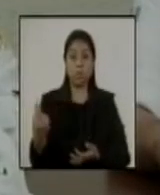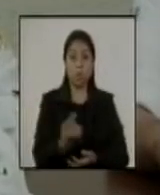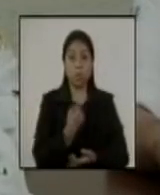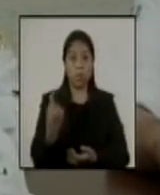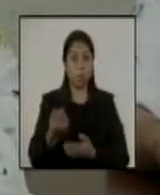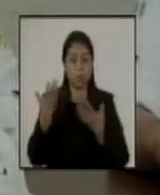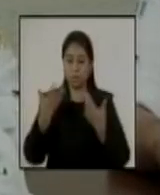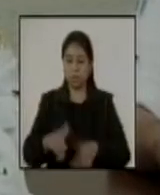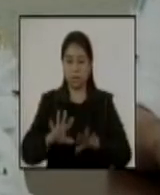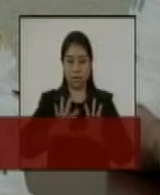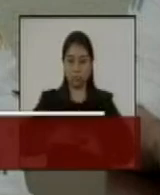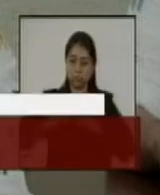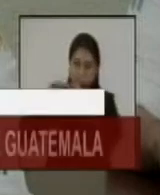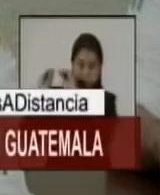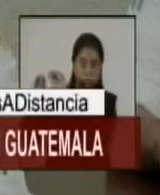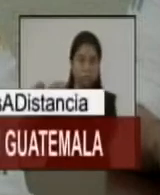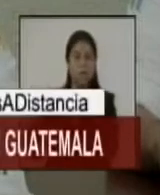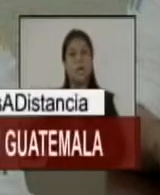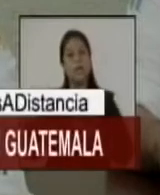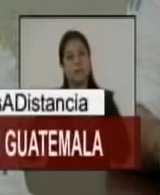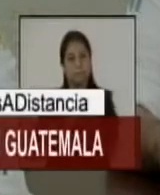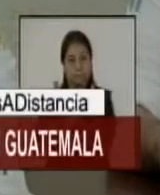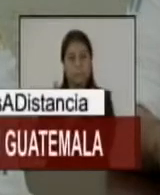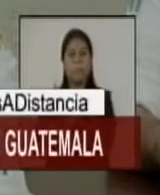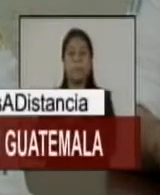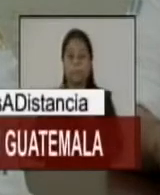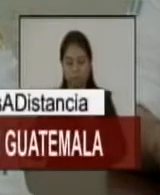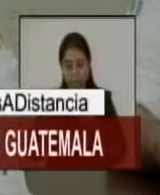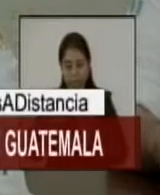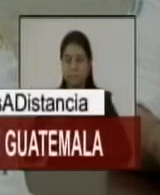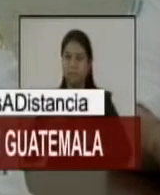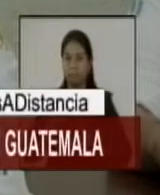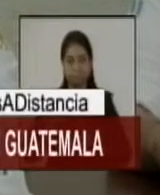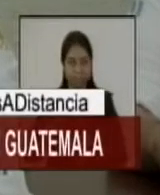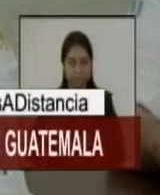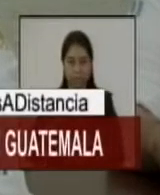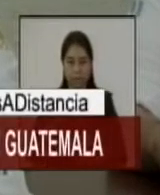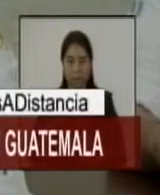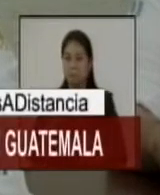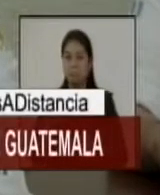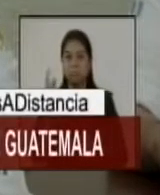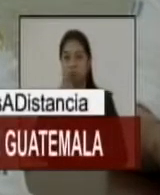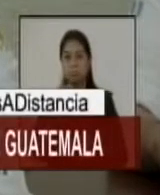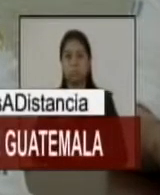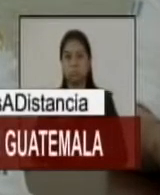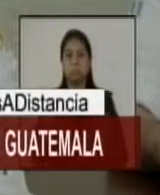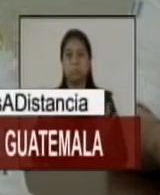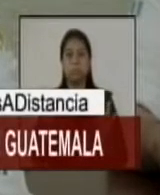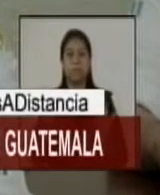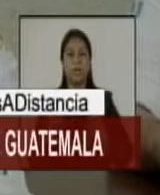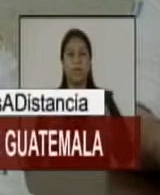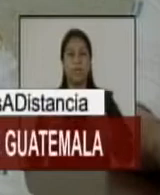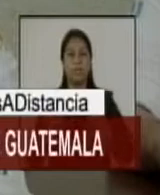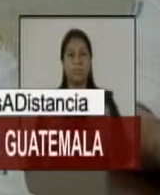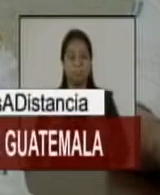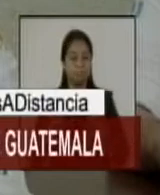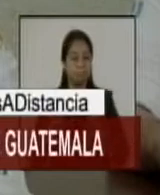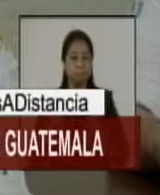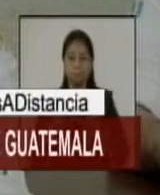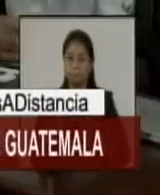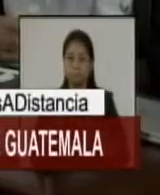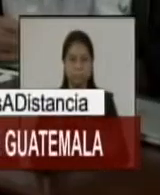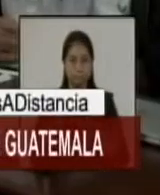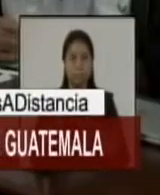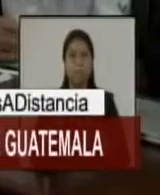en el hospital del parque, los estamos tratando y bendito sea Dios, ninguno tiene complicaciones serias por el